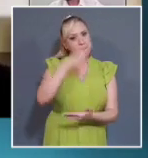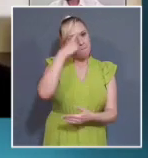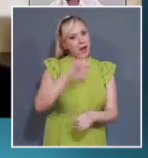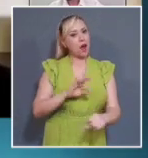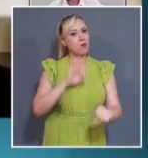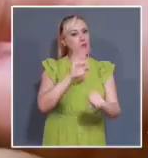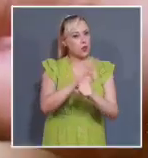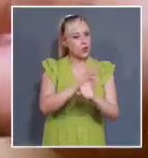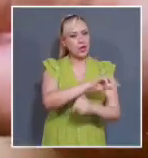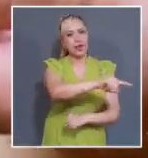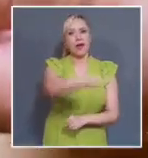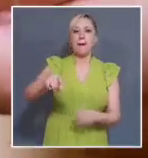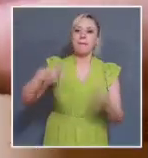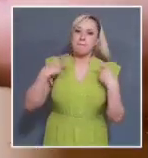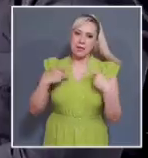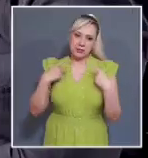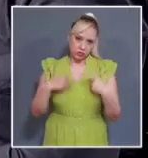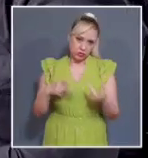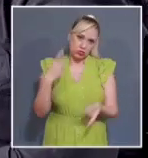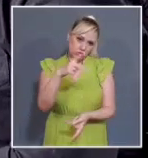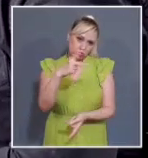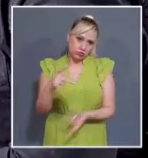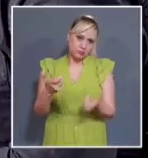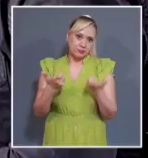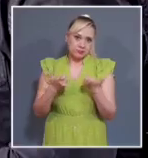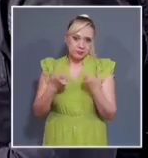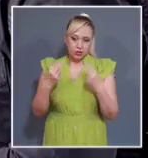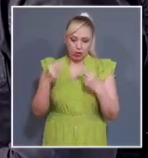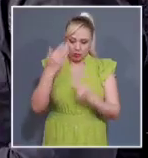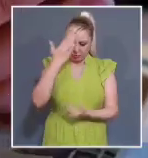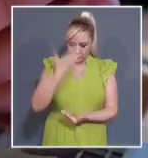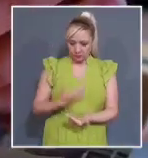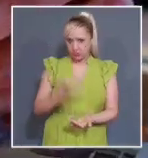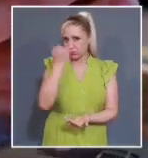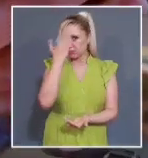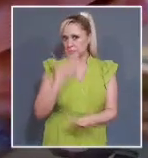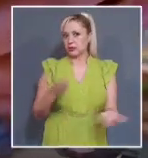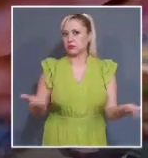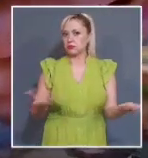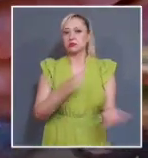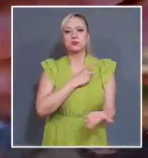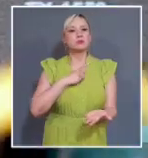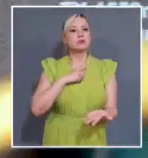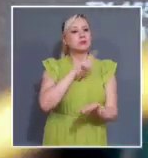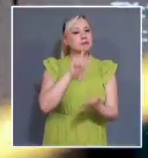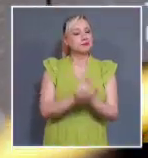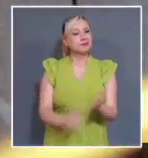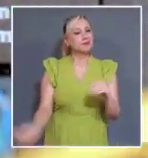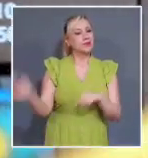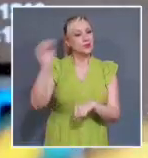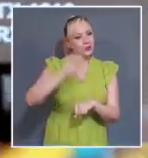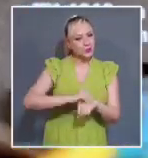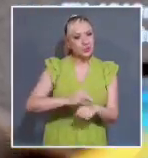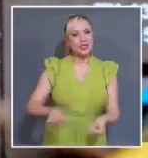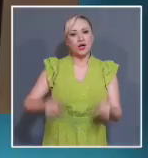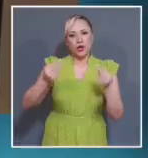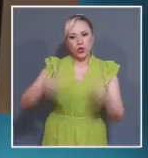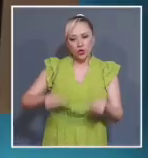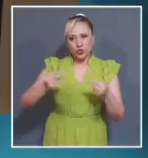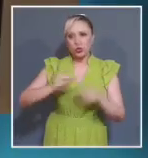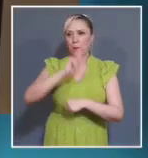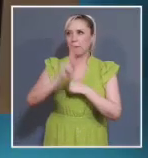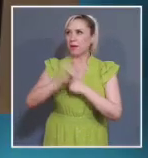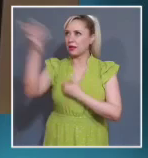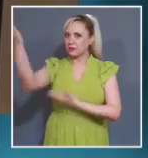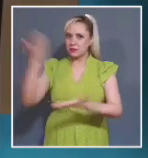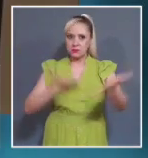interés público. Indicaron que los marcos regulatorios deben ser introducidos en los acuerdos comerciales entre países.